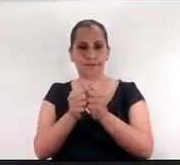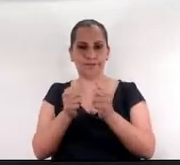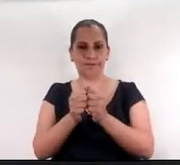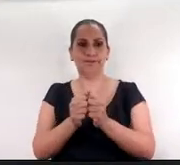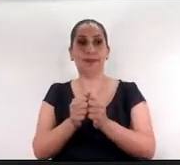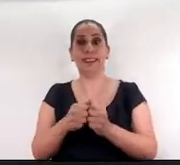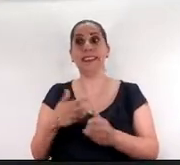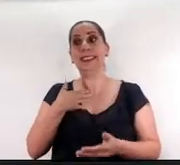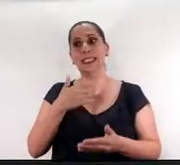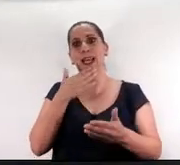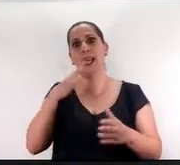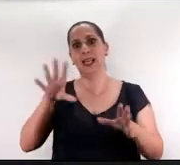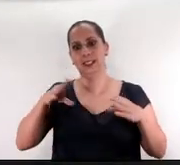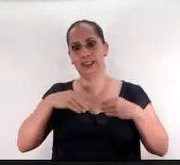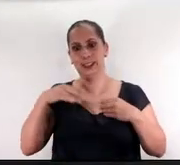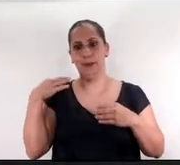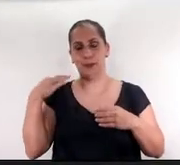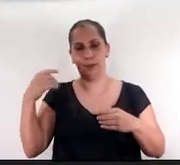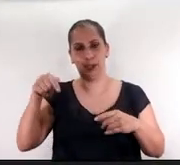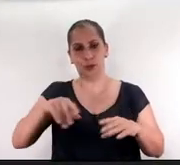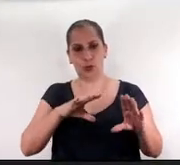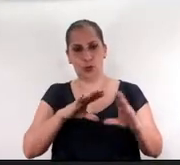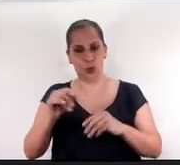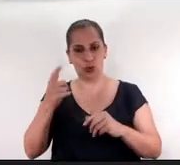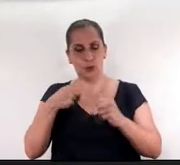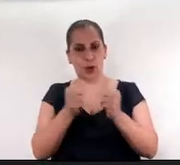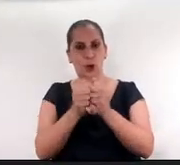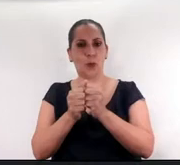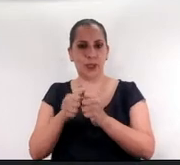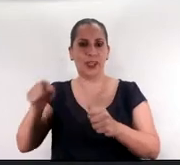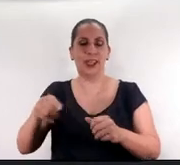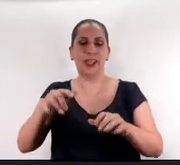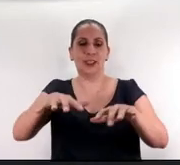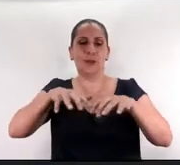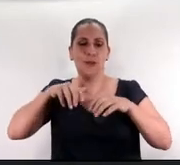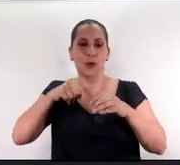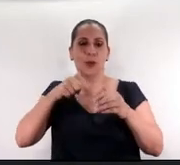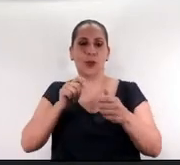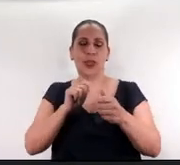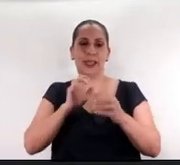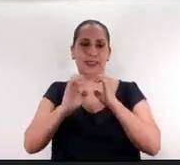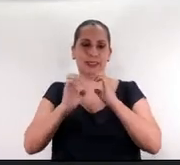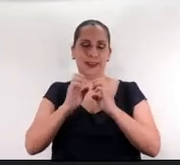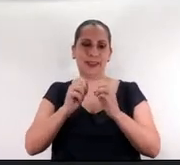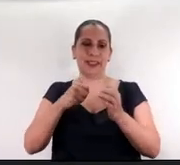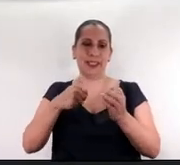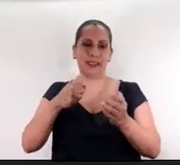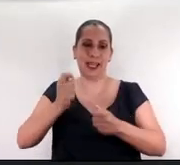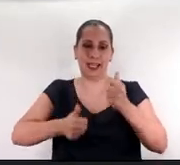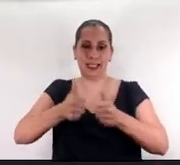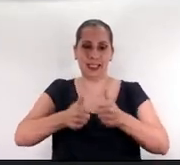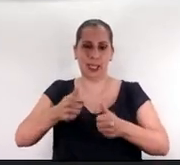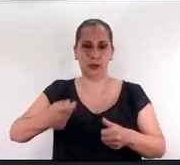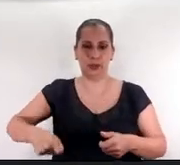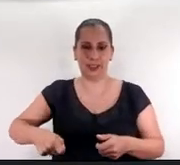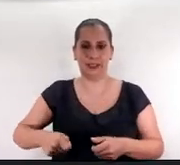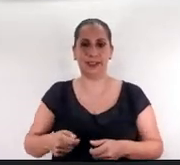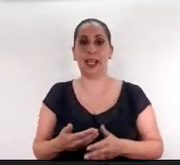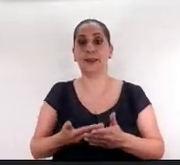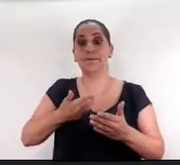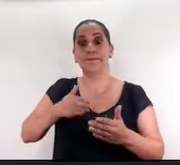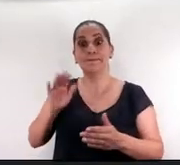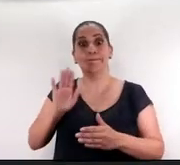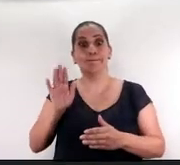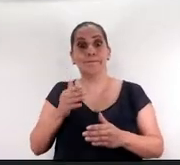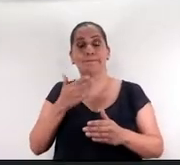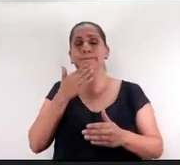aceptar nuestra invitación esta noche para acompañarnos en este foro de entrevistas a candidatos presidenciales. Antes de despedirnos, primero agradecerles a ustedes